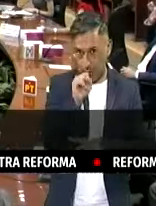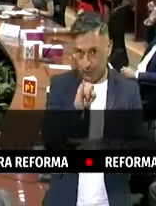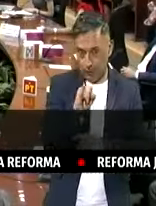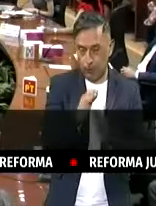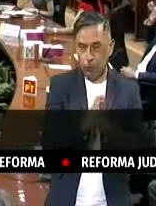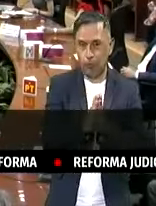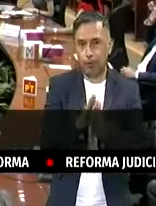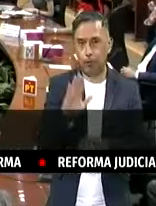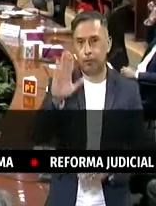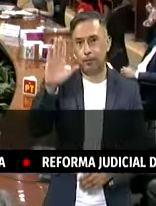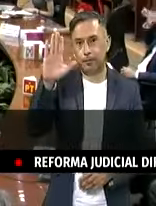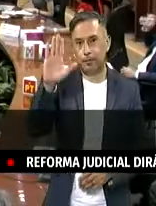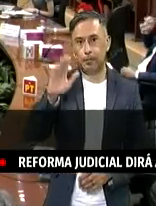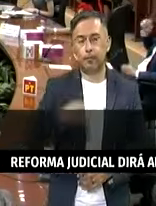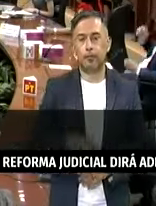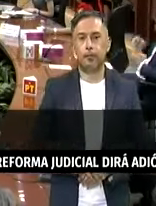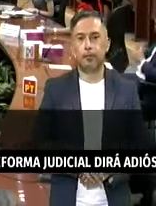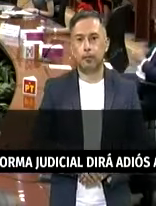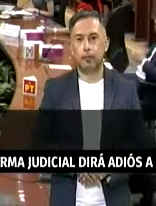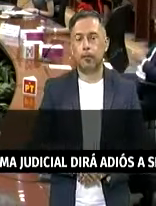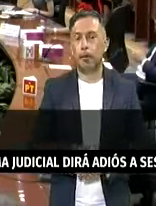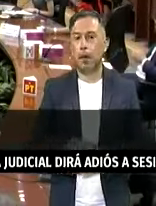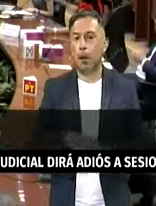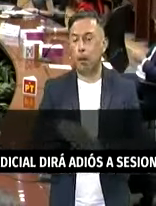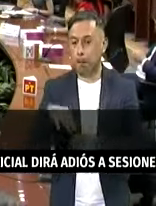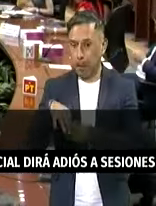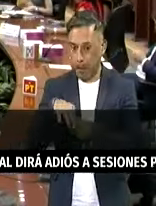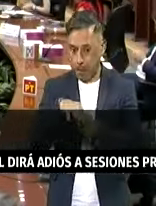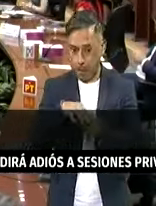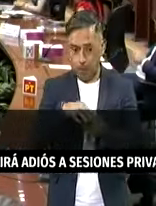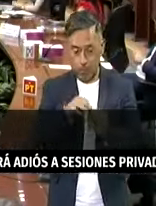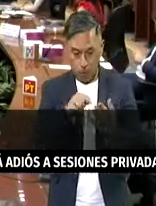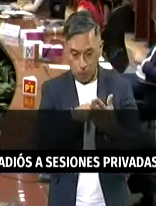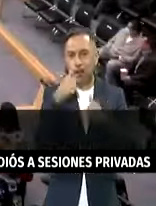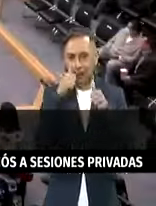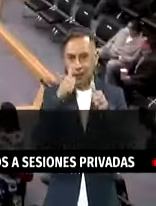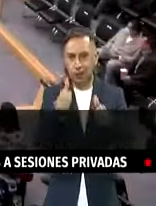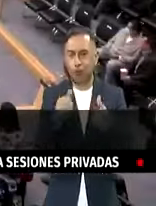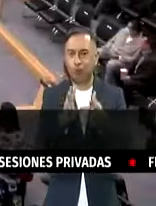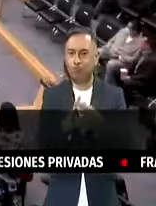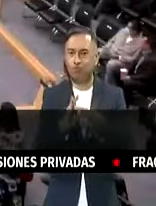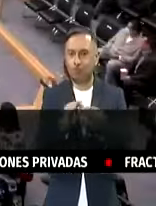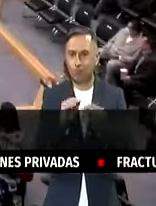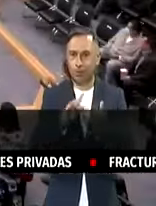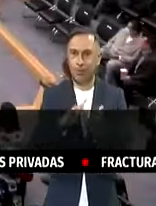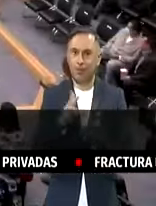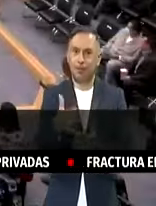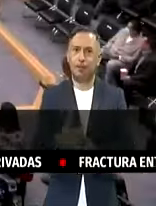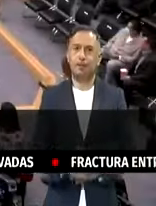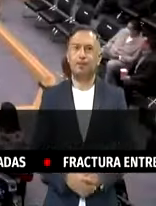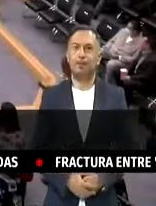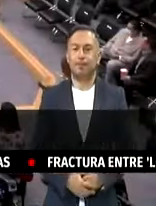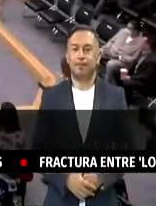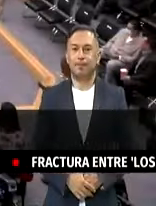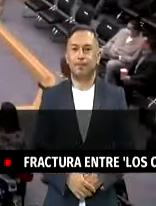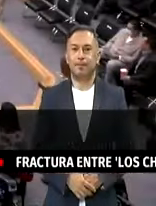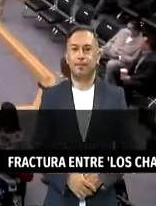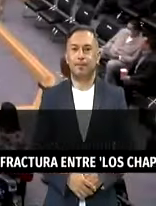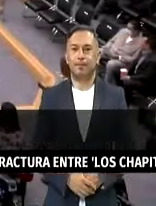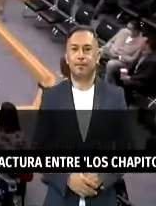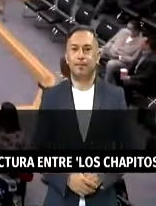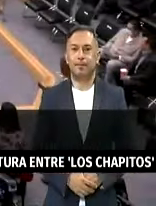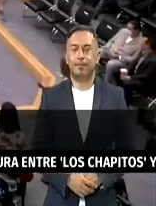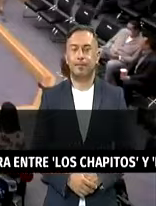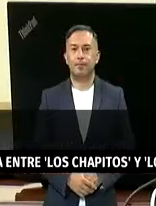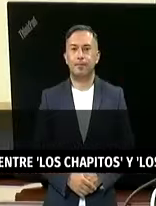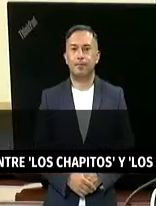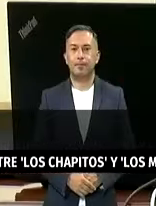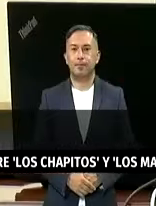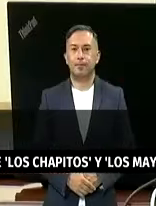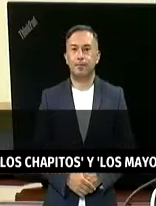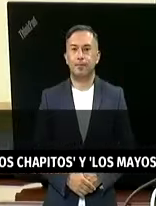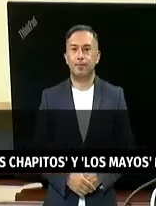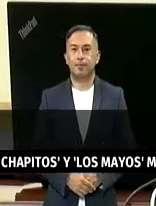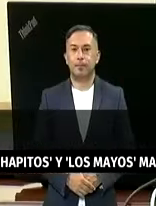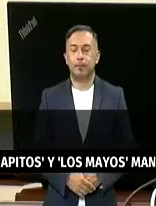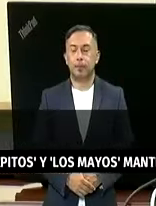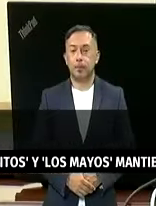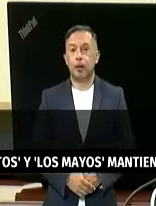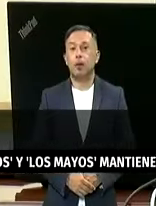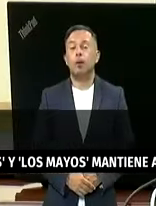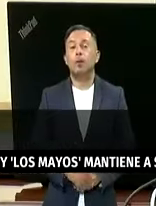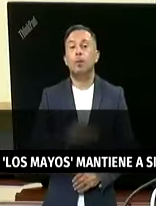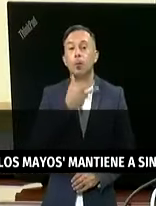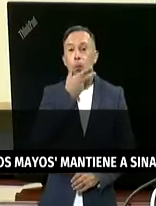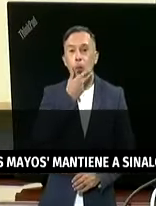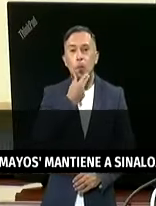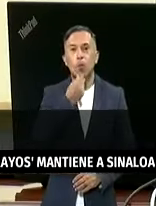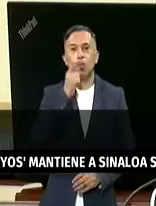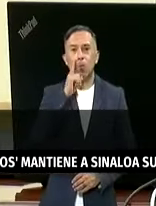quien tendría esa última palabra. Pues, consejero, vamos a estar atentos a lo que ocurre en próximas horas. Como dice, primero en la Comisión de